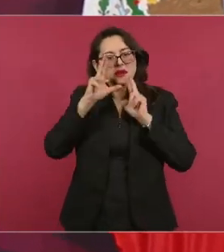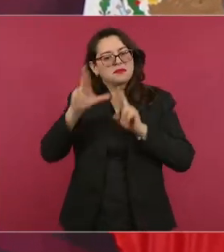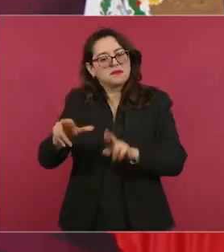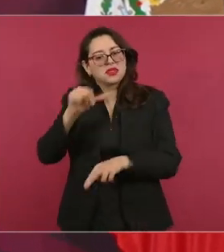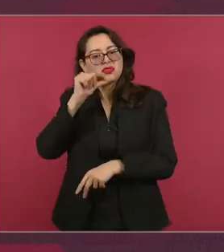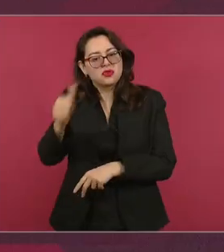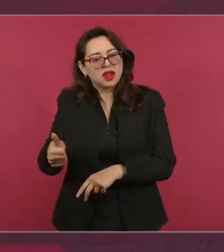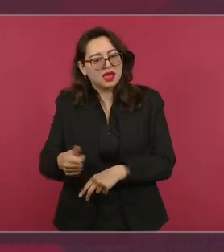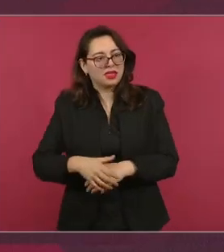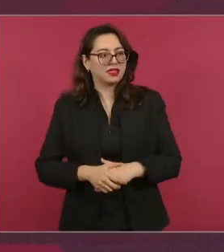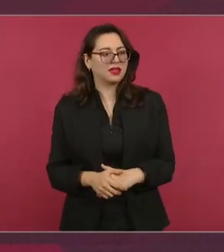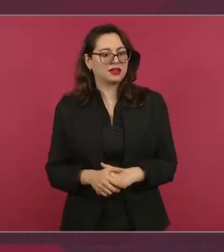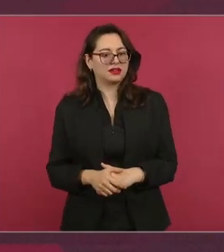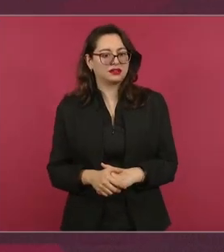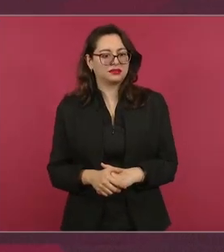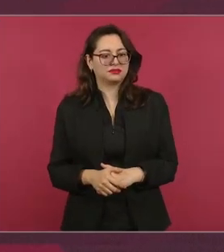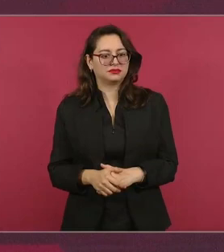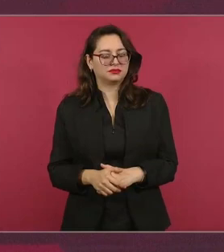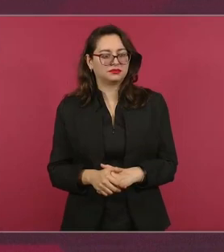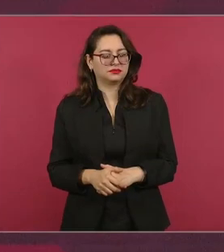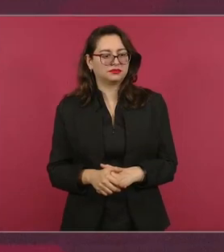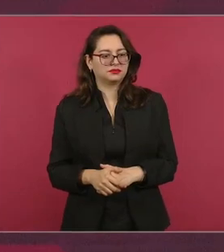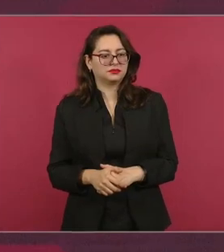porque independientemente del señor,